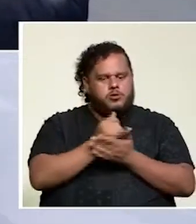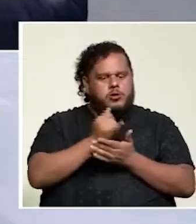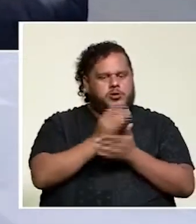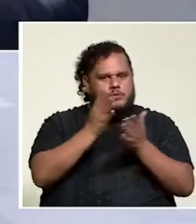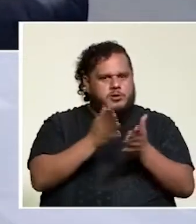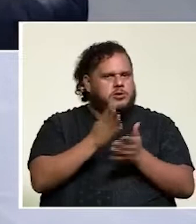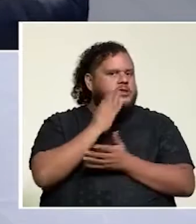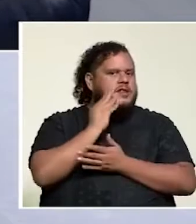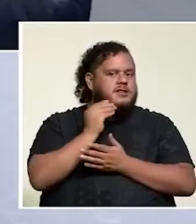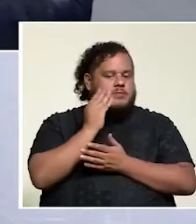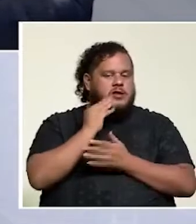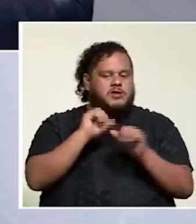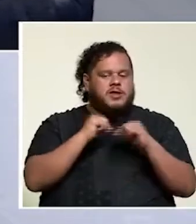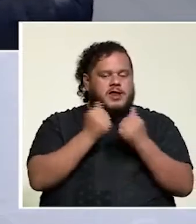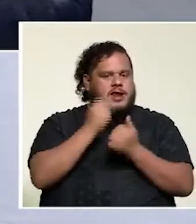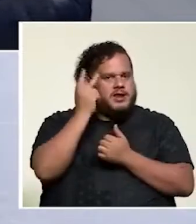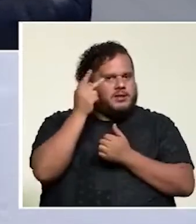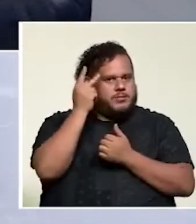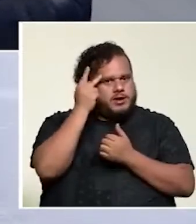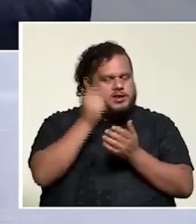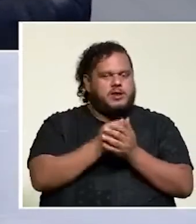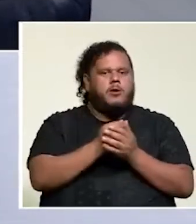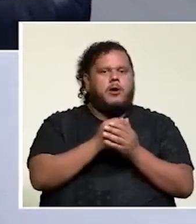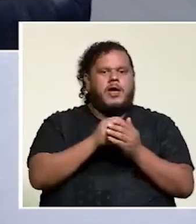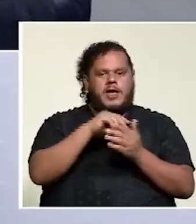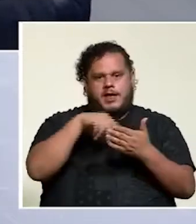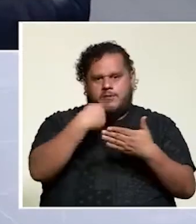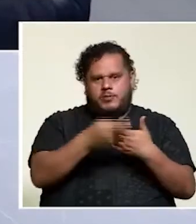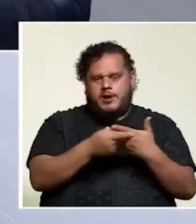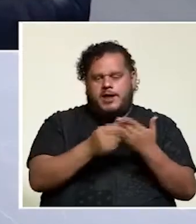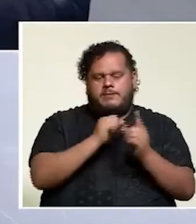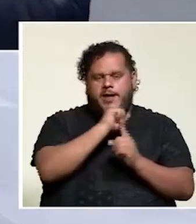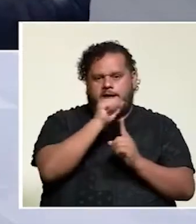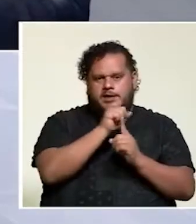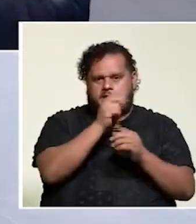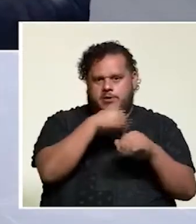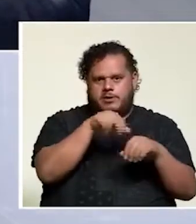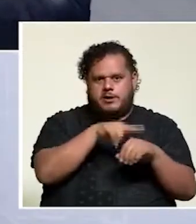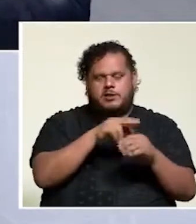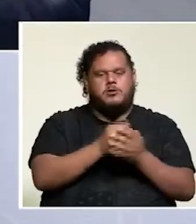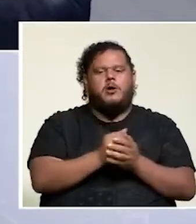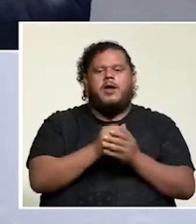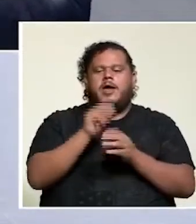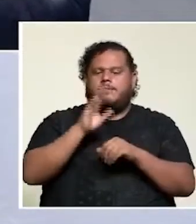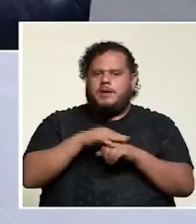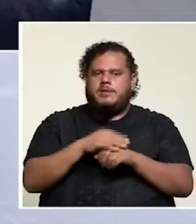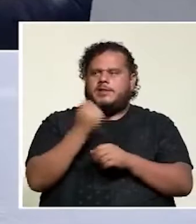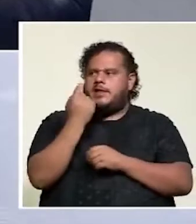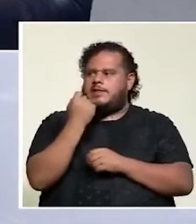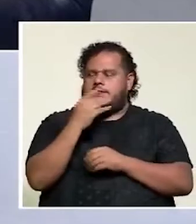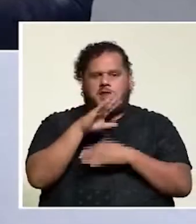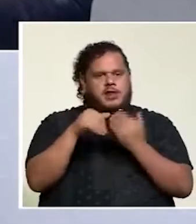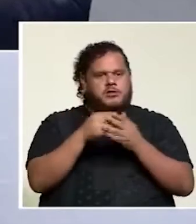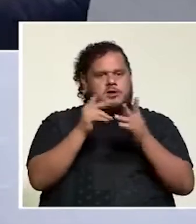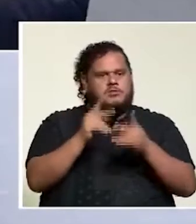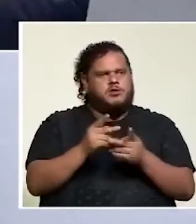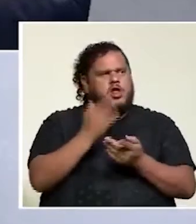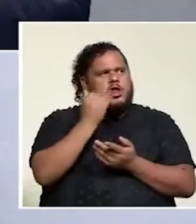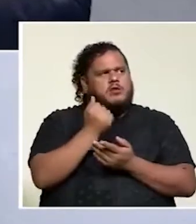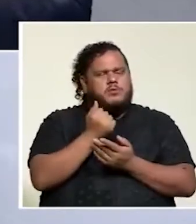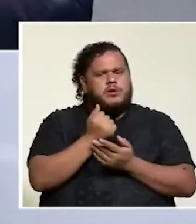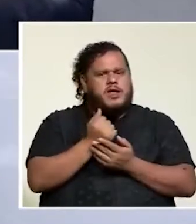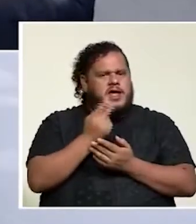investigadores expertos en el área política, en el programa Estado de la Nación, le permiten entender a las personas por qué de repente se